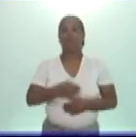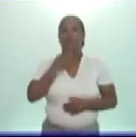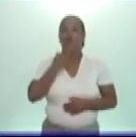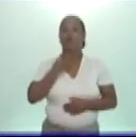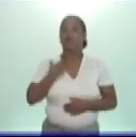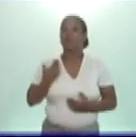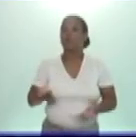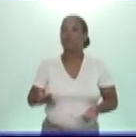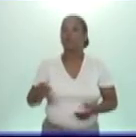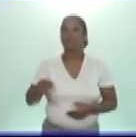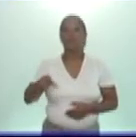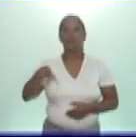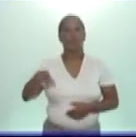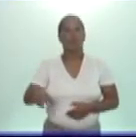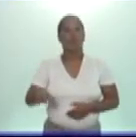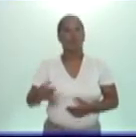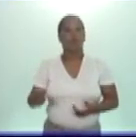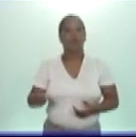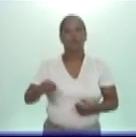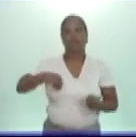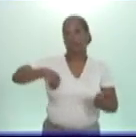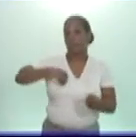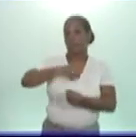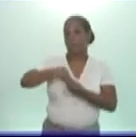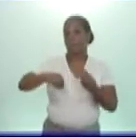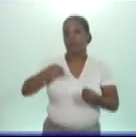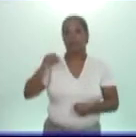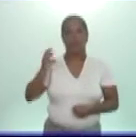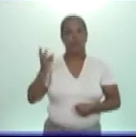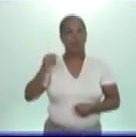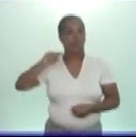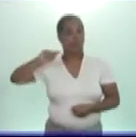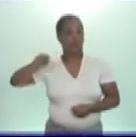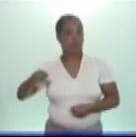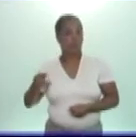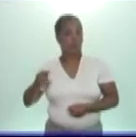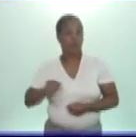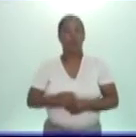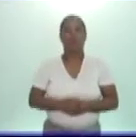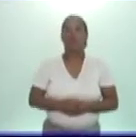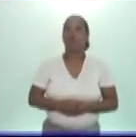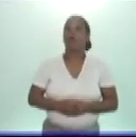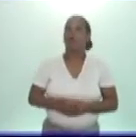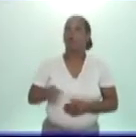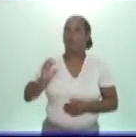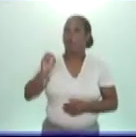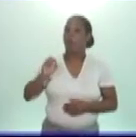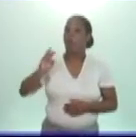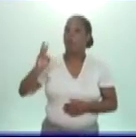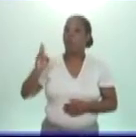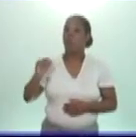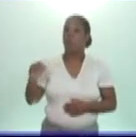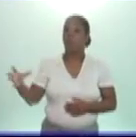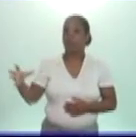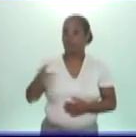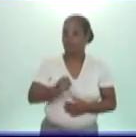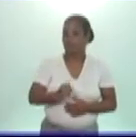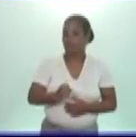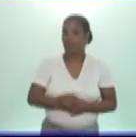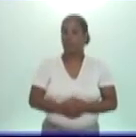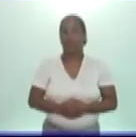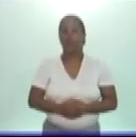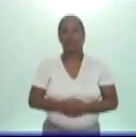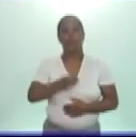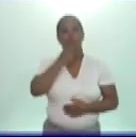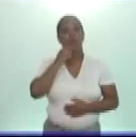en gramos, esa expresión decimal, como la puedo convertir en un número entero, entonces puedo también escribirlo todo